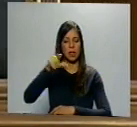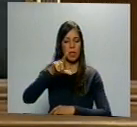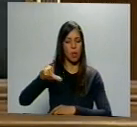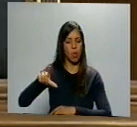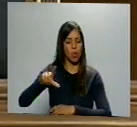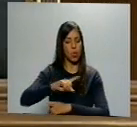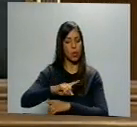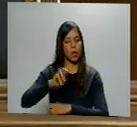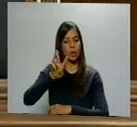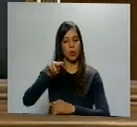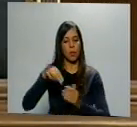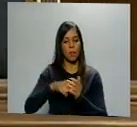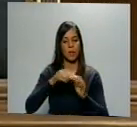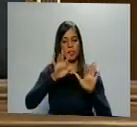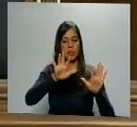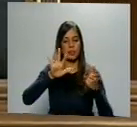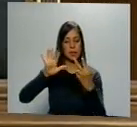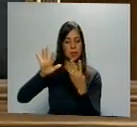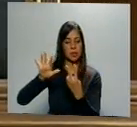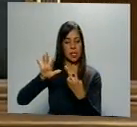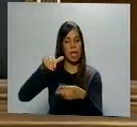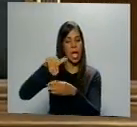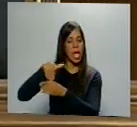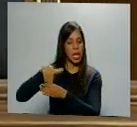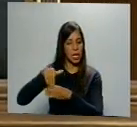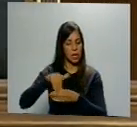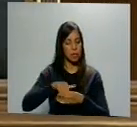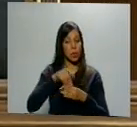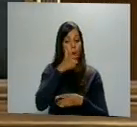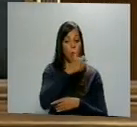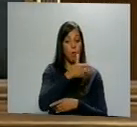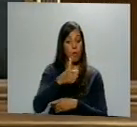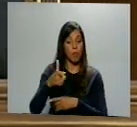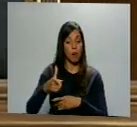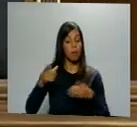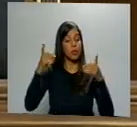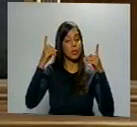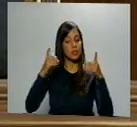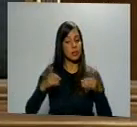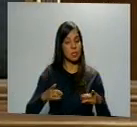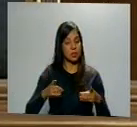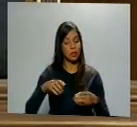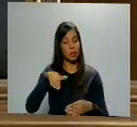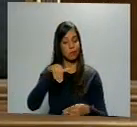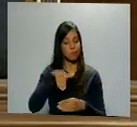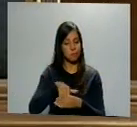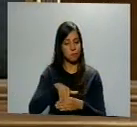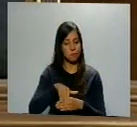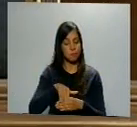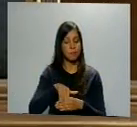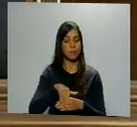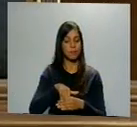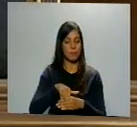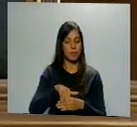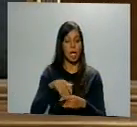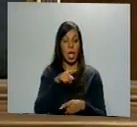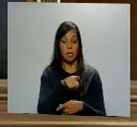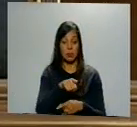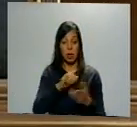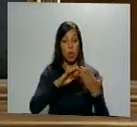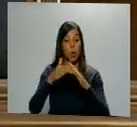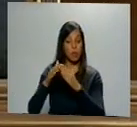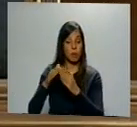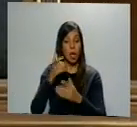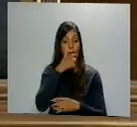julio de 2017 en elecciones democráticas, libres, universales, directas y secretas por el pueblo venezolano como depositario del